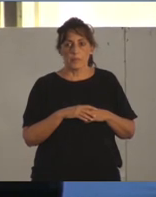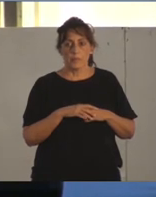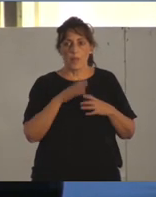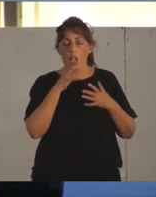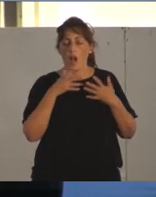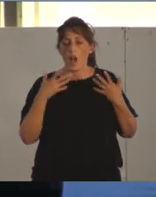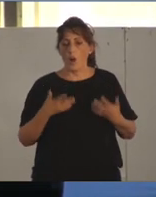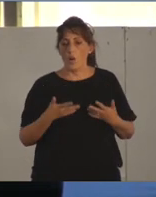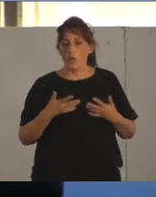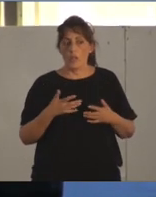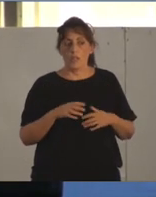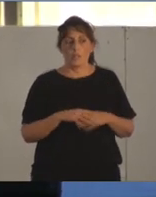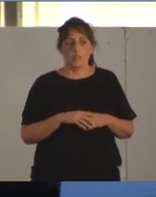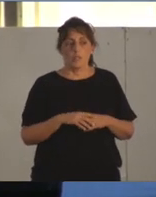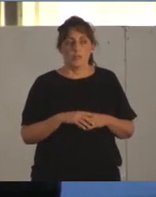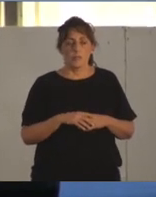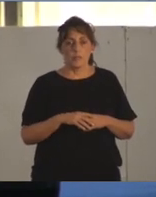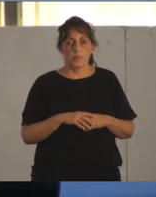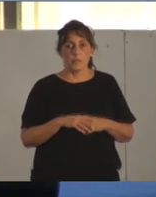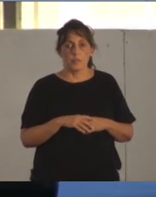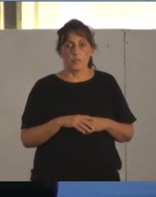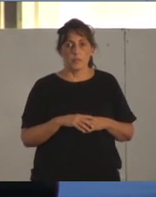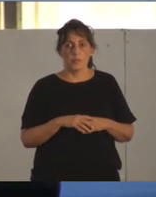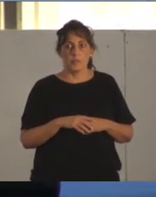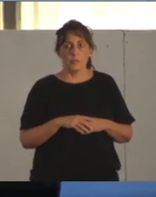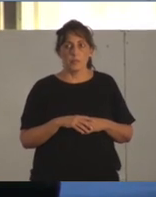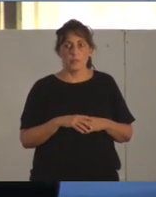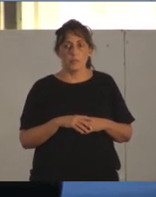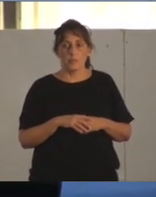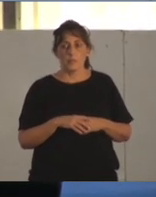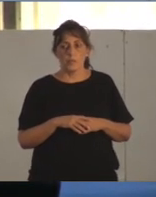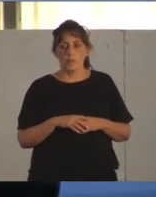Ahora todos los